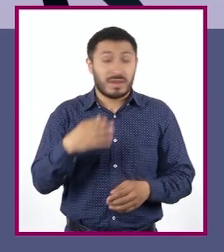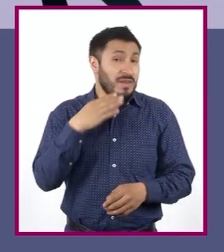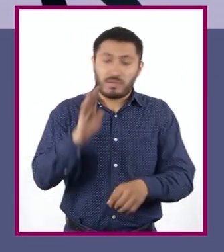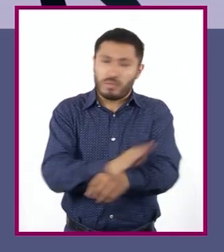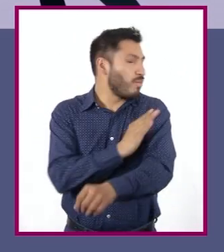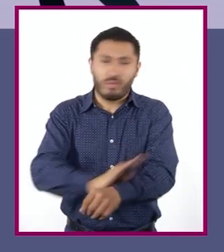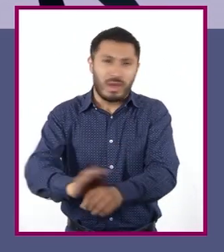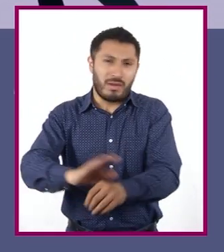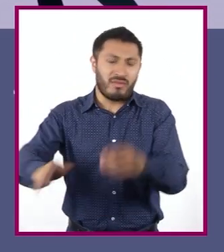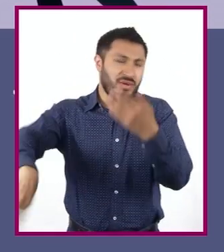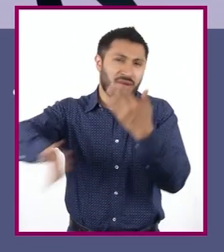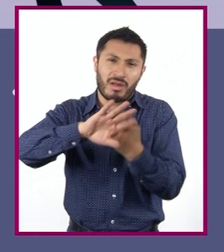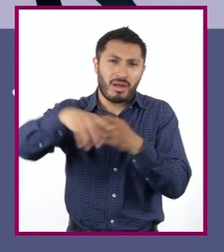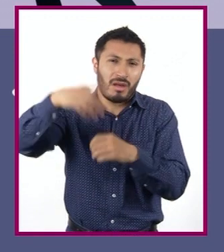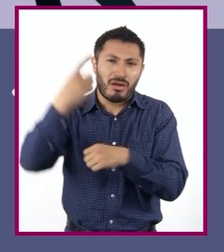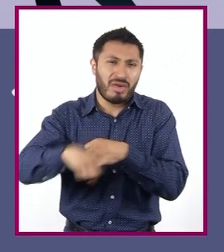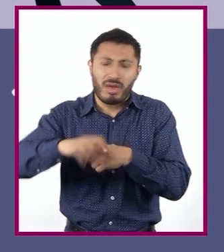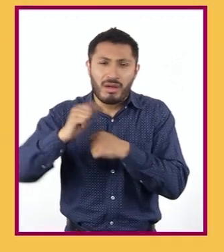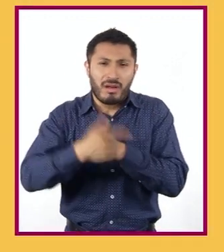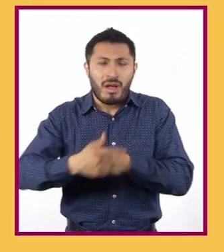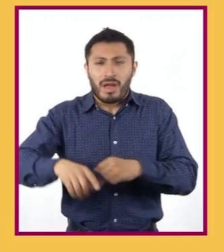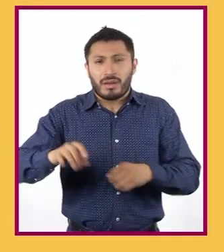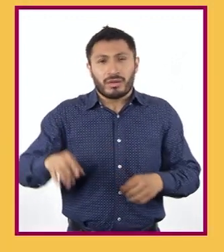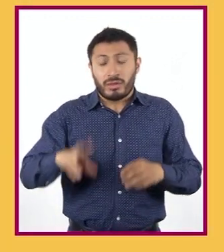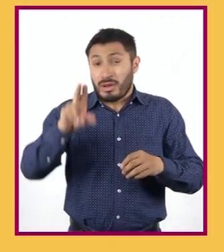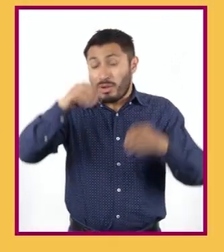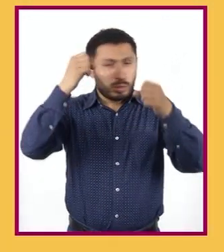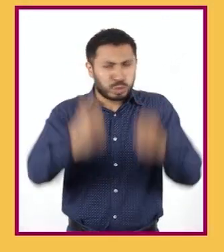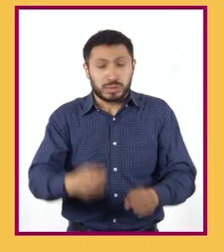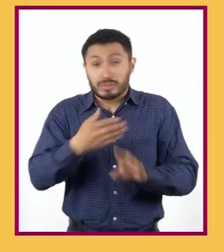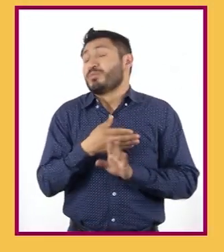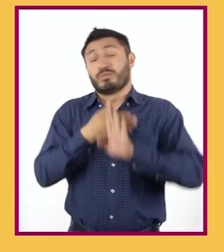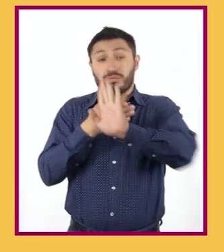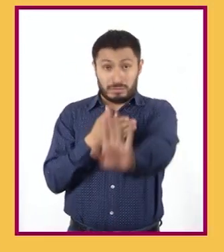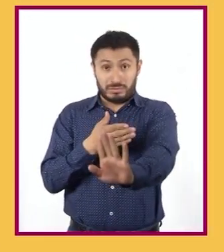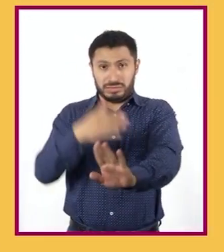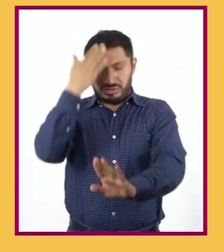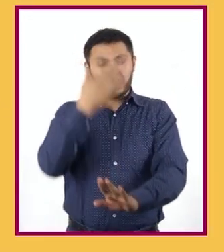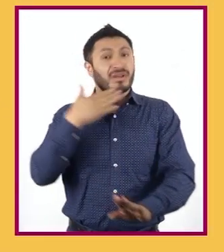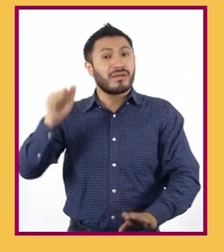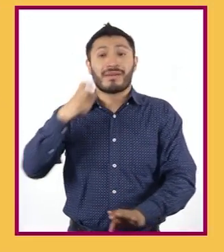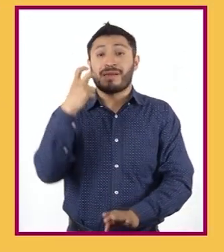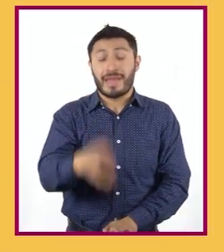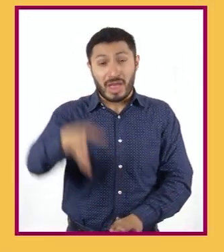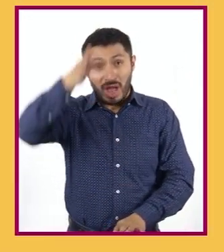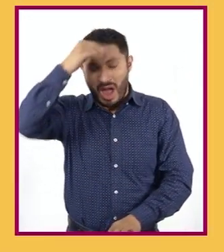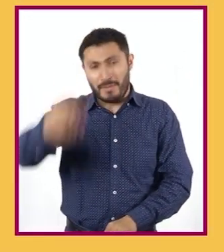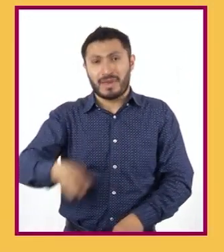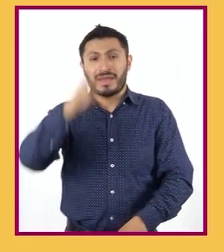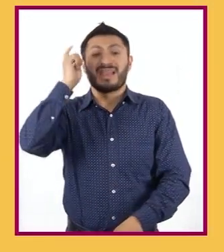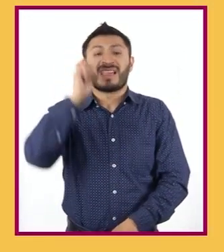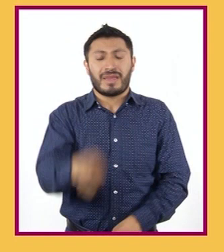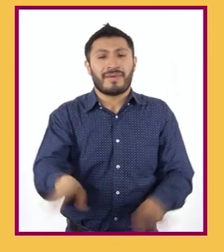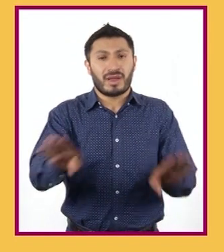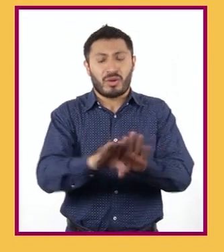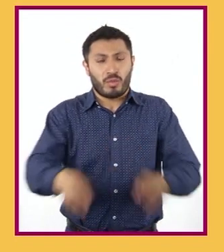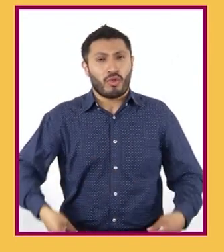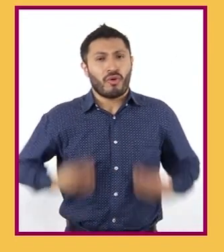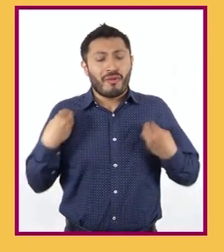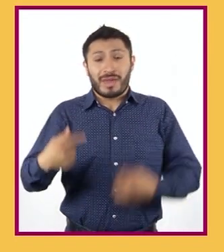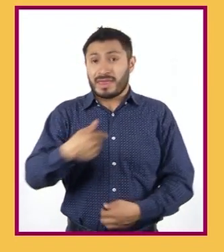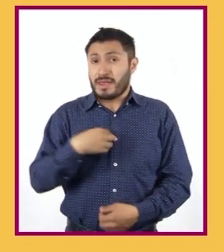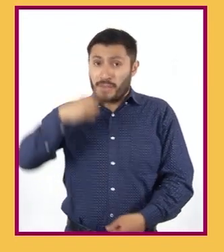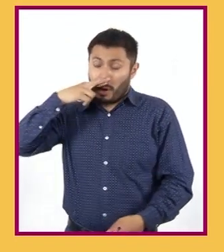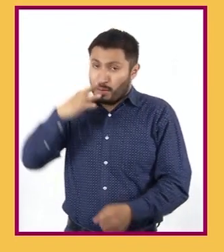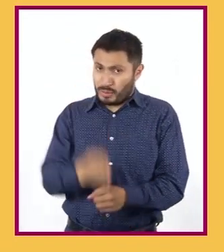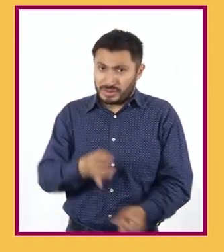ni nadie, solo por el puro gusto de leer. Si tienes curiosidad, los invitamos a leer los siguientes 3 inicios